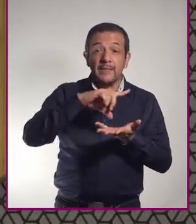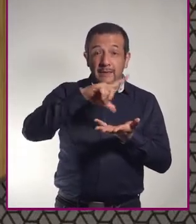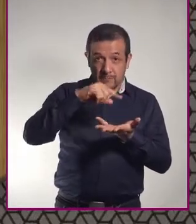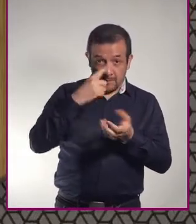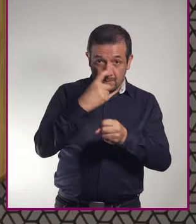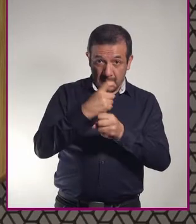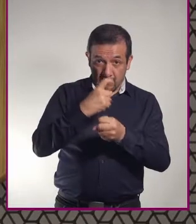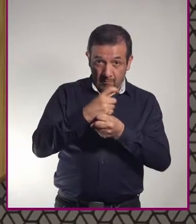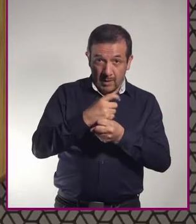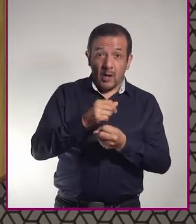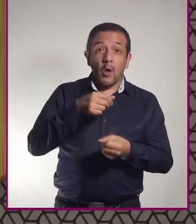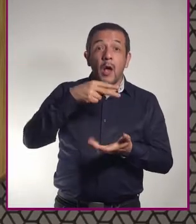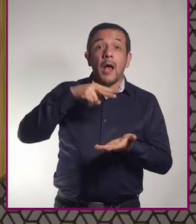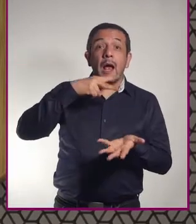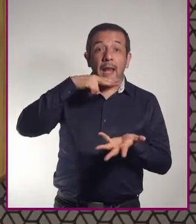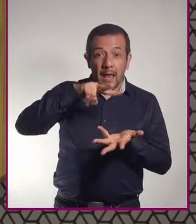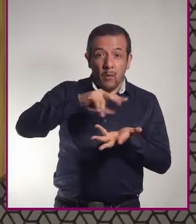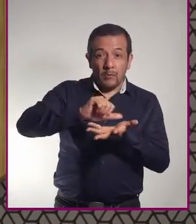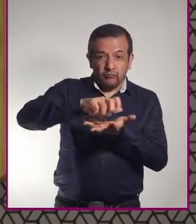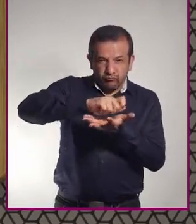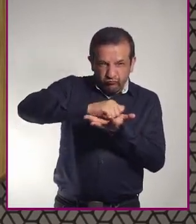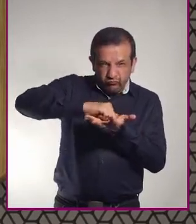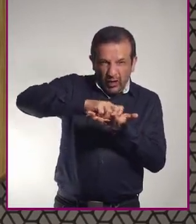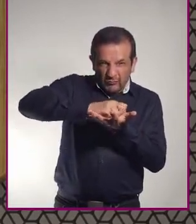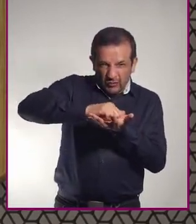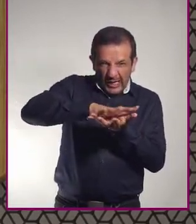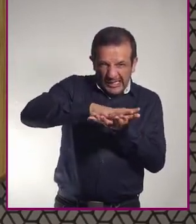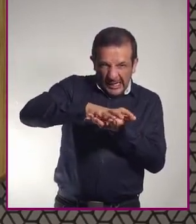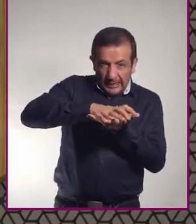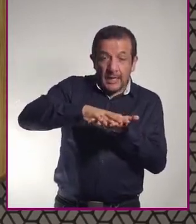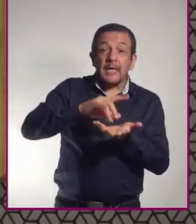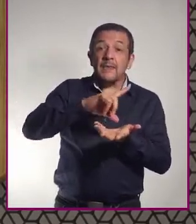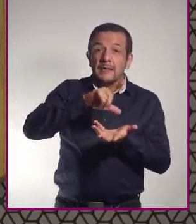Machaca la pulpa del aguacate con el jugo de limón.